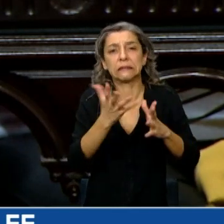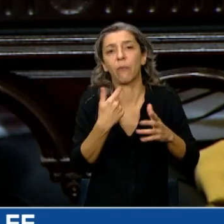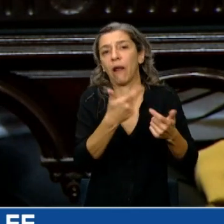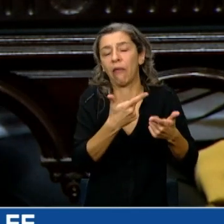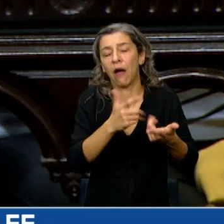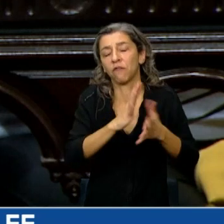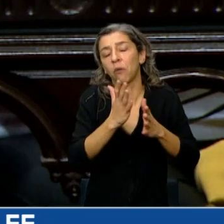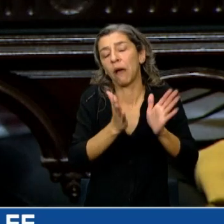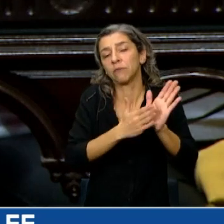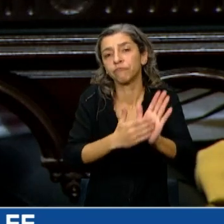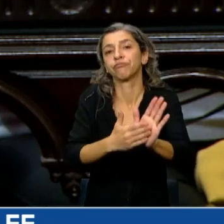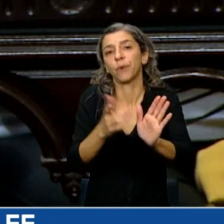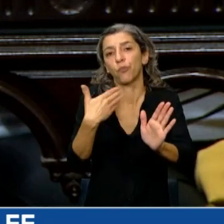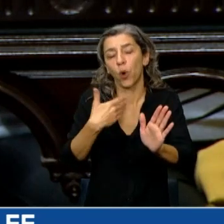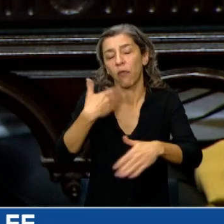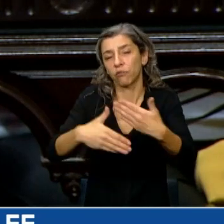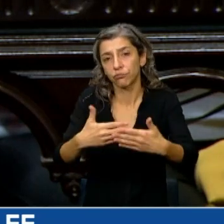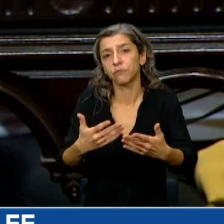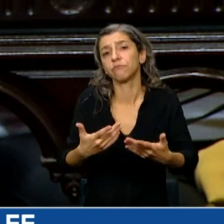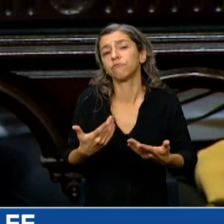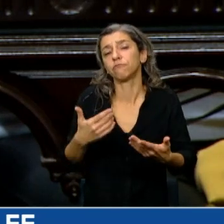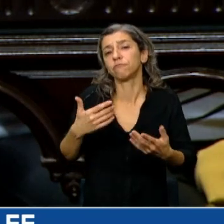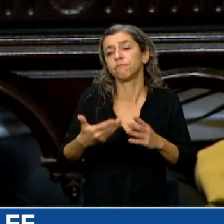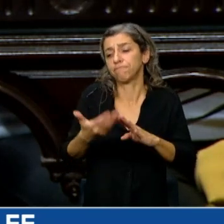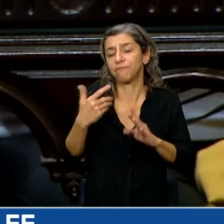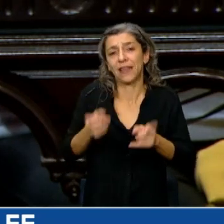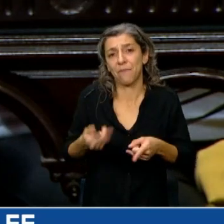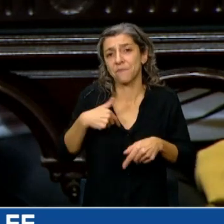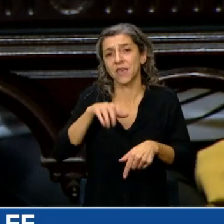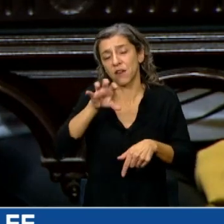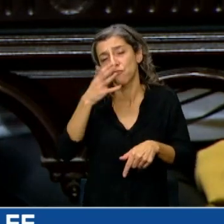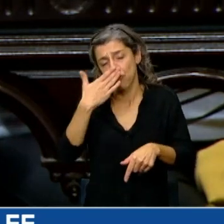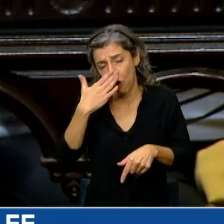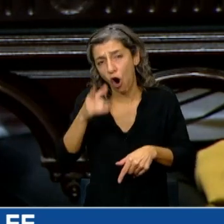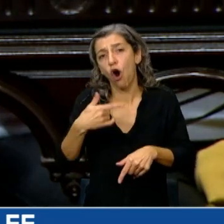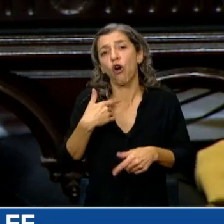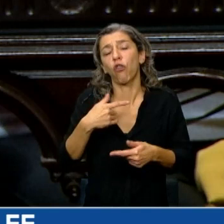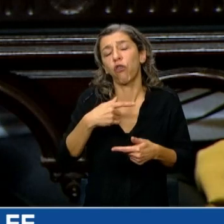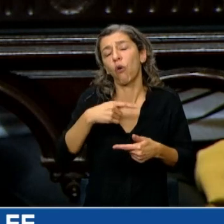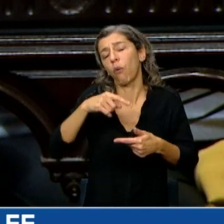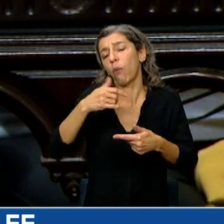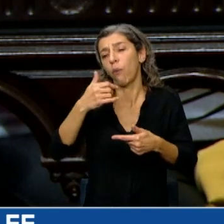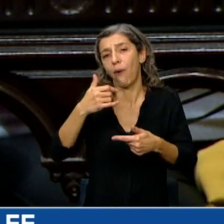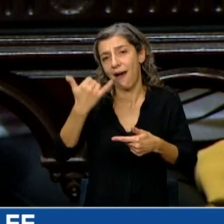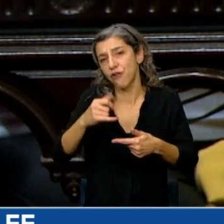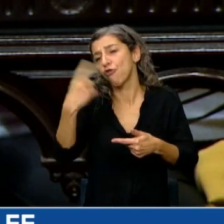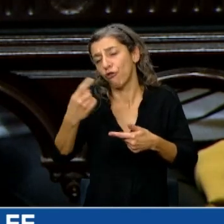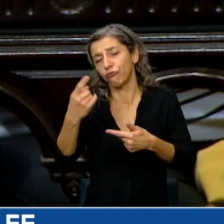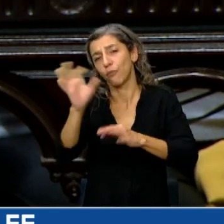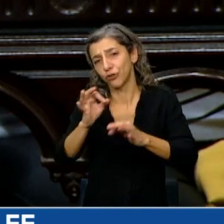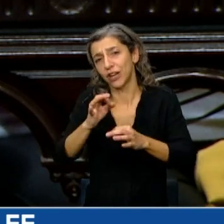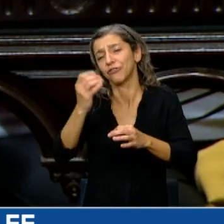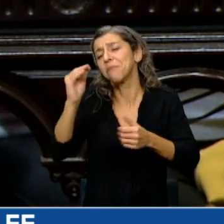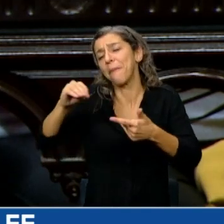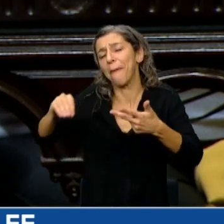de distintas provincias, pero muy fuertemente la provincia de Córdoba alrededor de este tema, y nos tocarán otros proyectos que seguramente